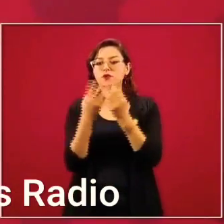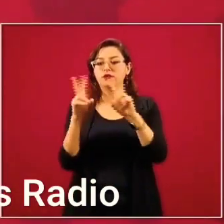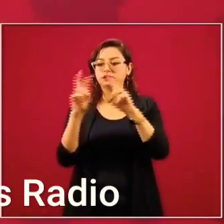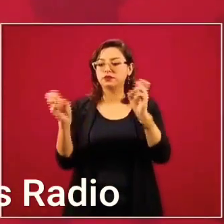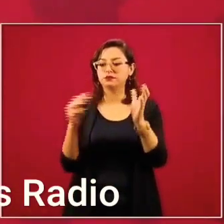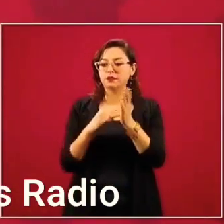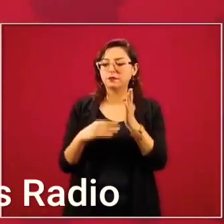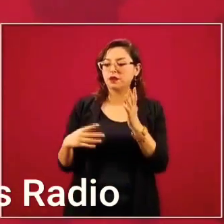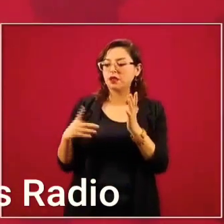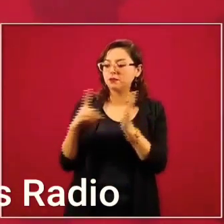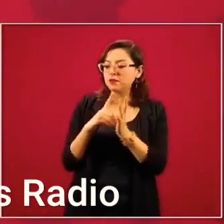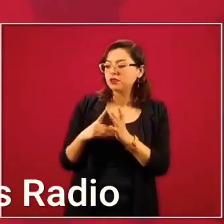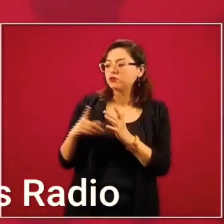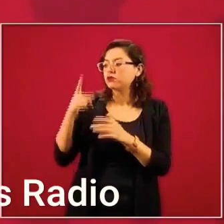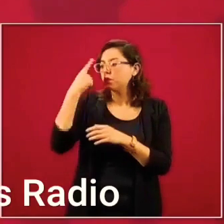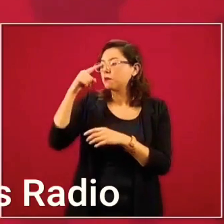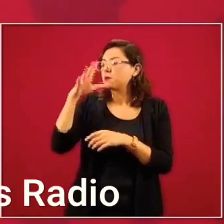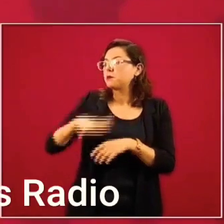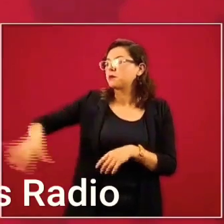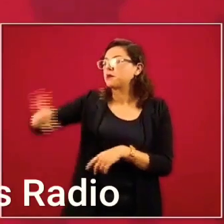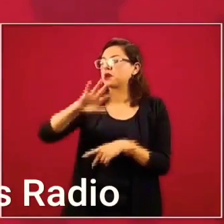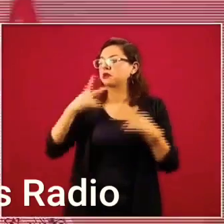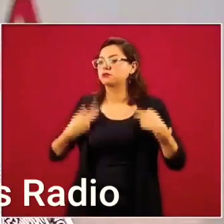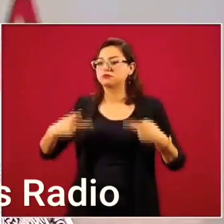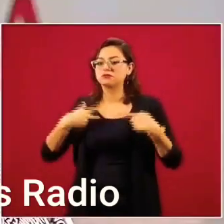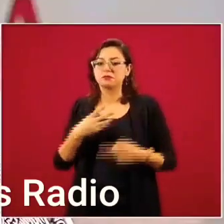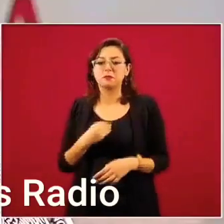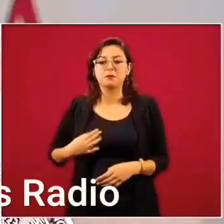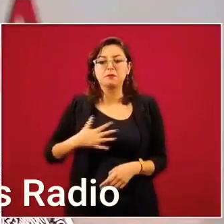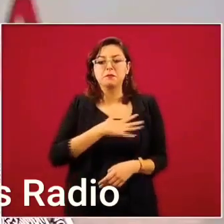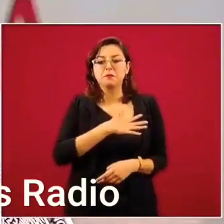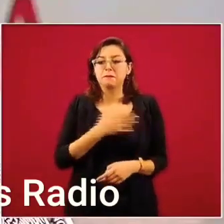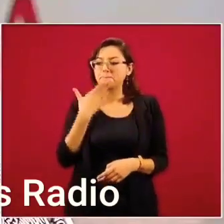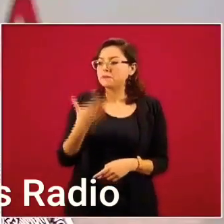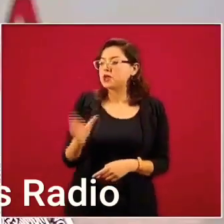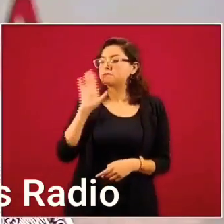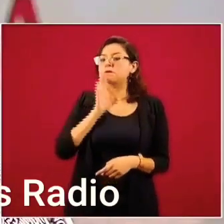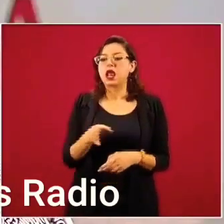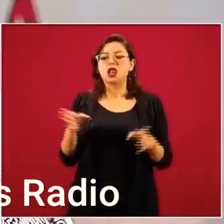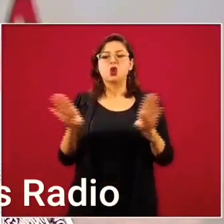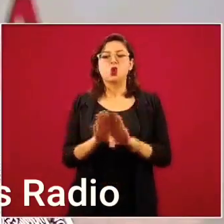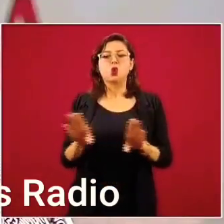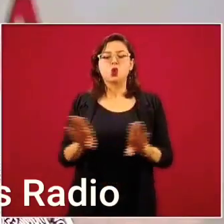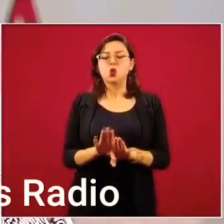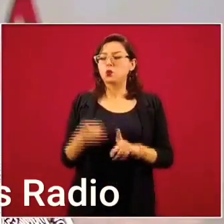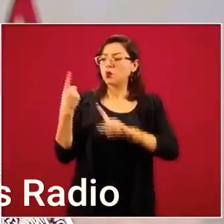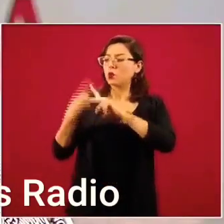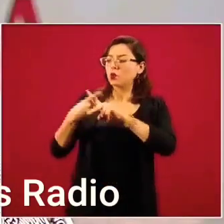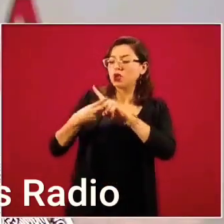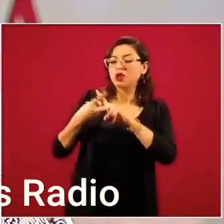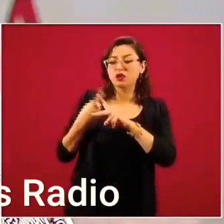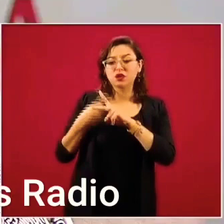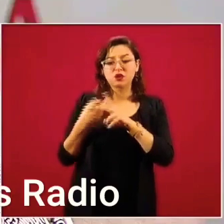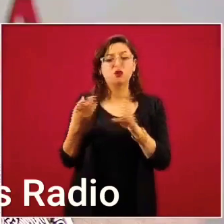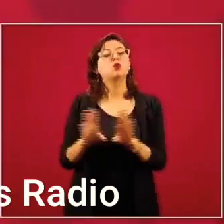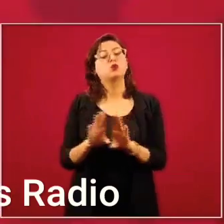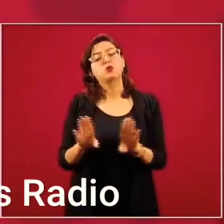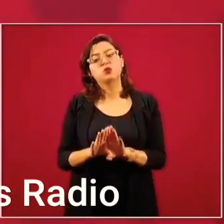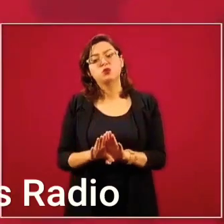el bienestar. ¿Cómo medimos el bienestar de los mexicanos? ¿Lo vamos a medir a